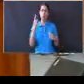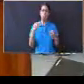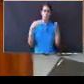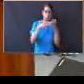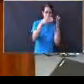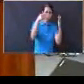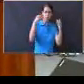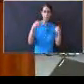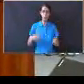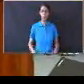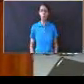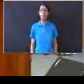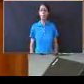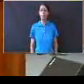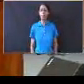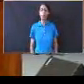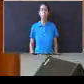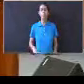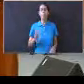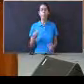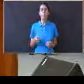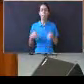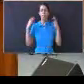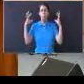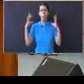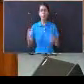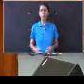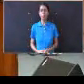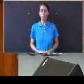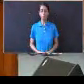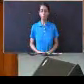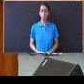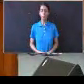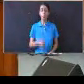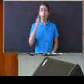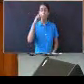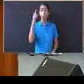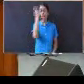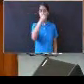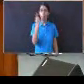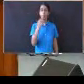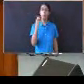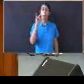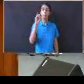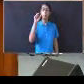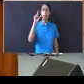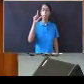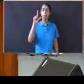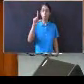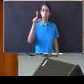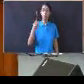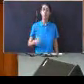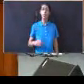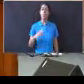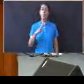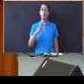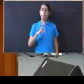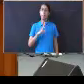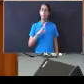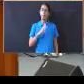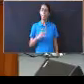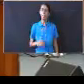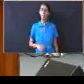Y que, que tremendo, ¿verdad? Entonces, mire, Saúl tenía varias cosas. Una era que era bravo.